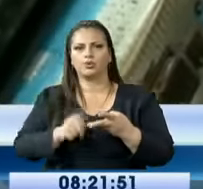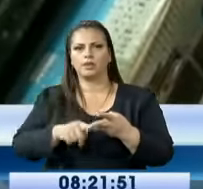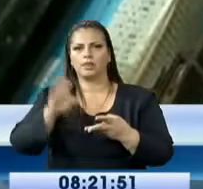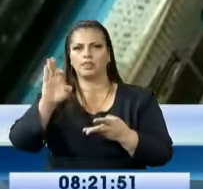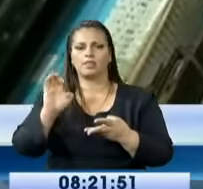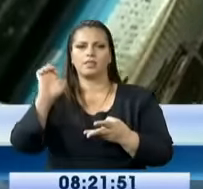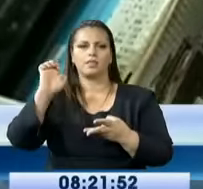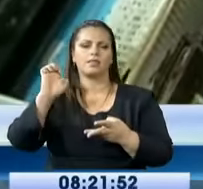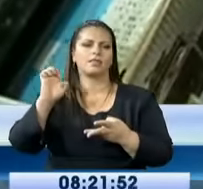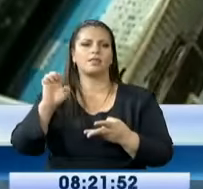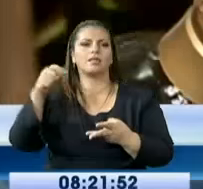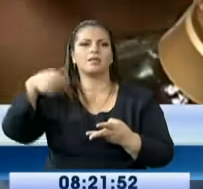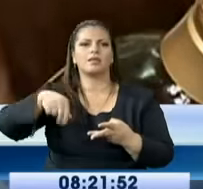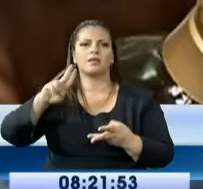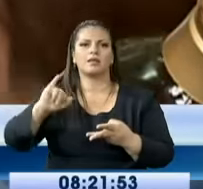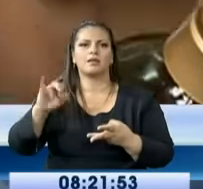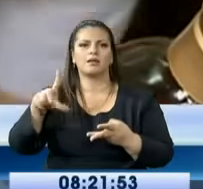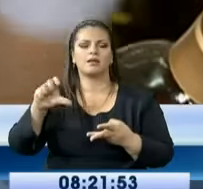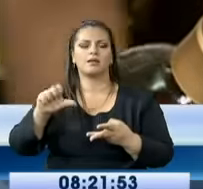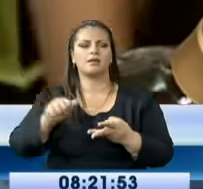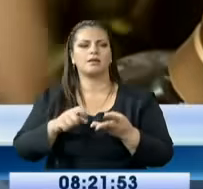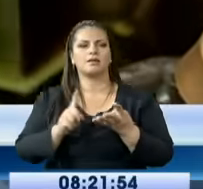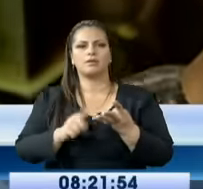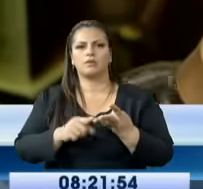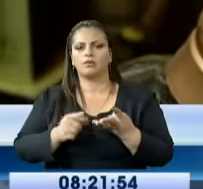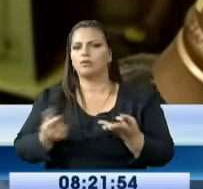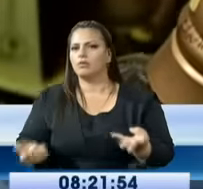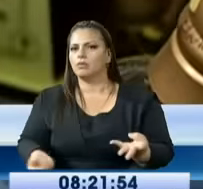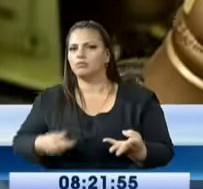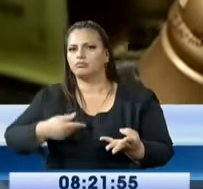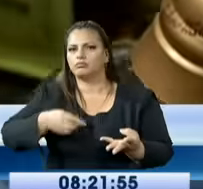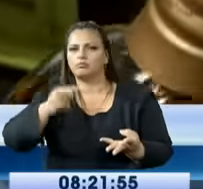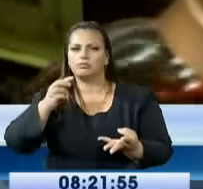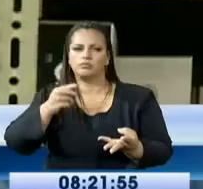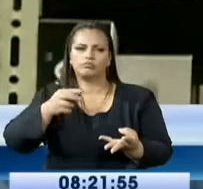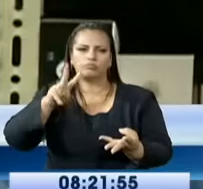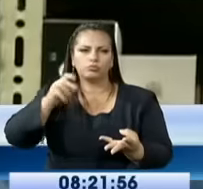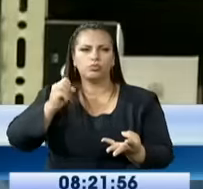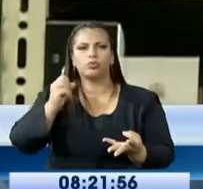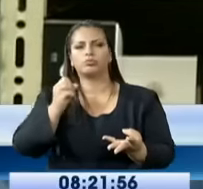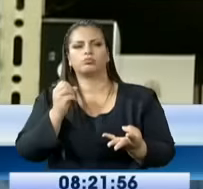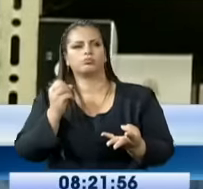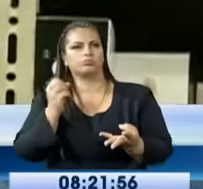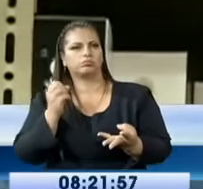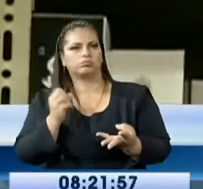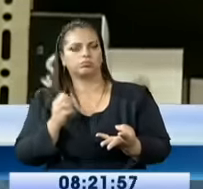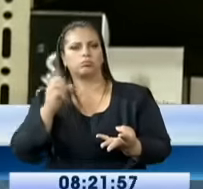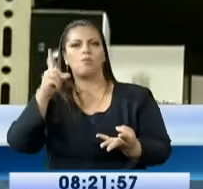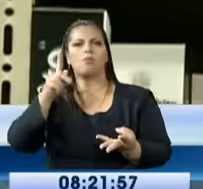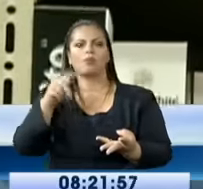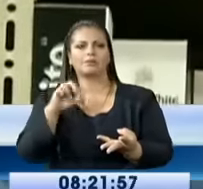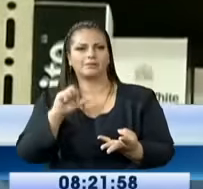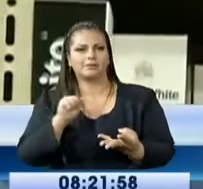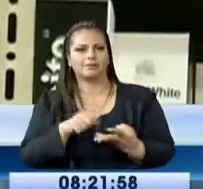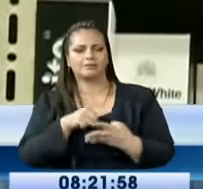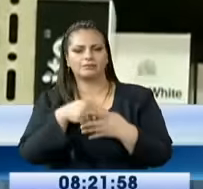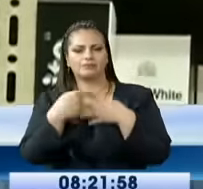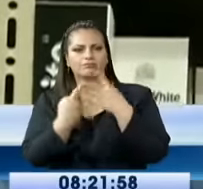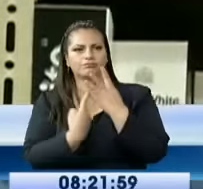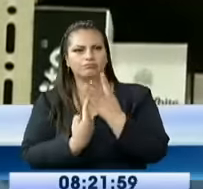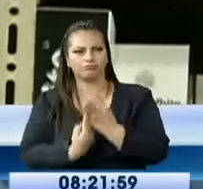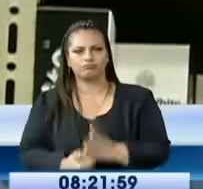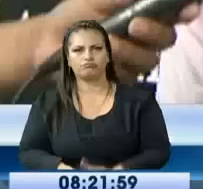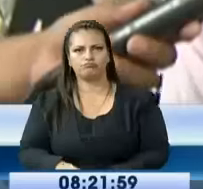SENAE, sostiene que este tipo de revisiones garantiza además la calidad del producto. Uno de los objetivos también